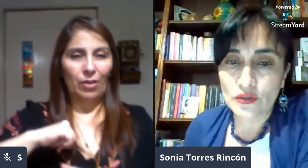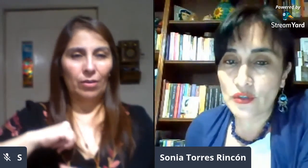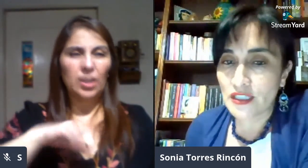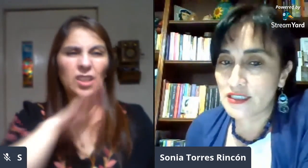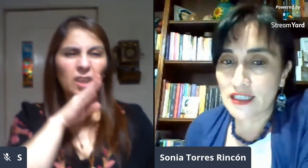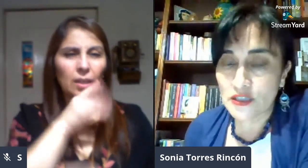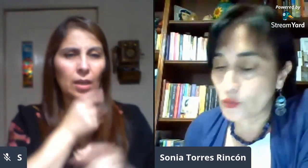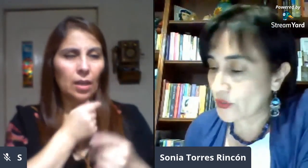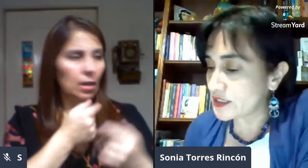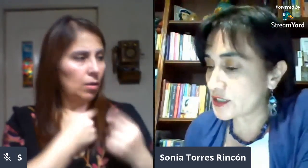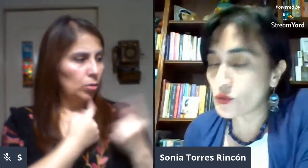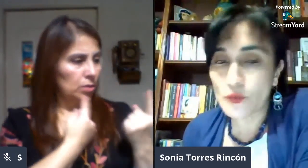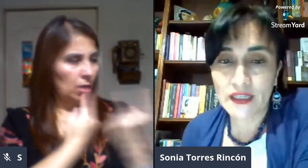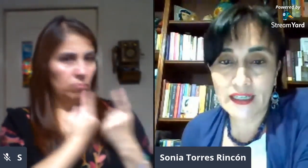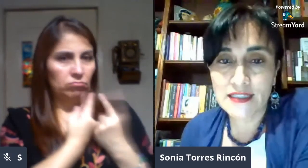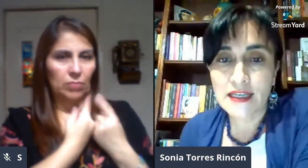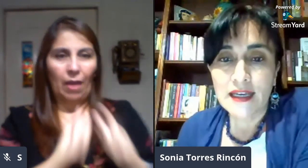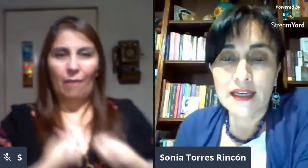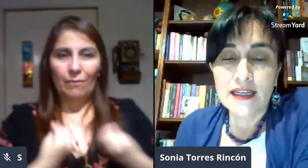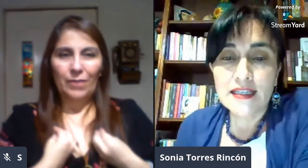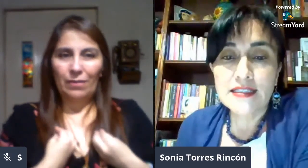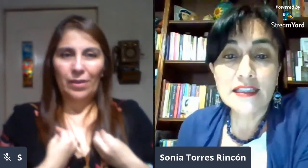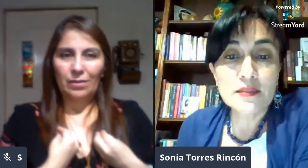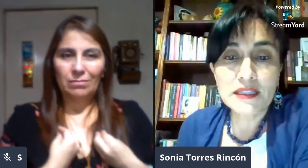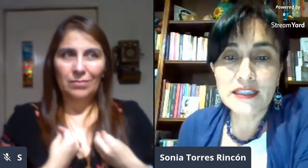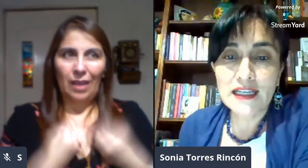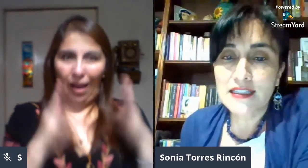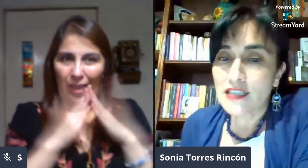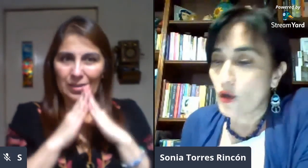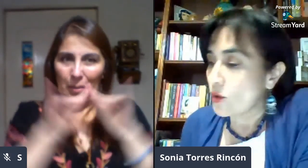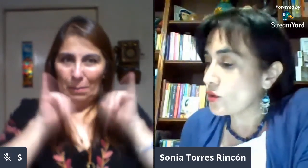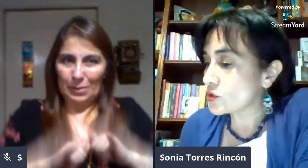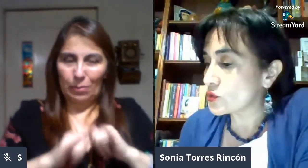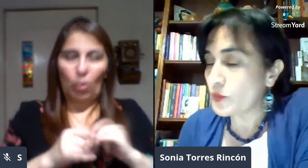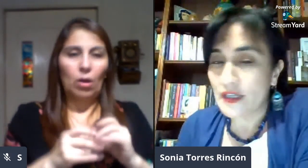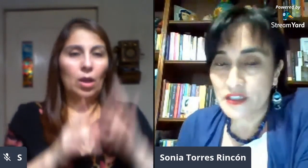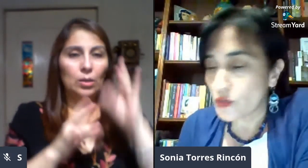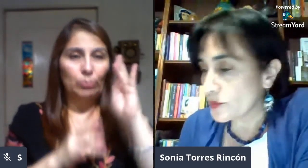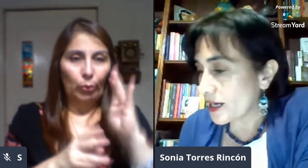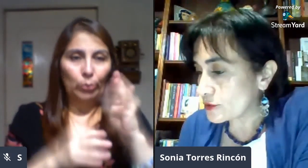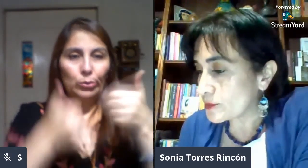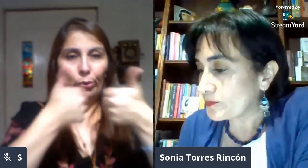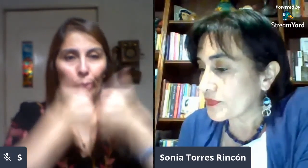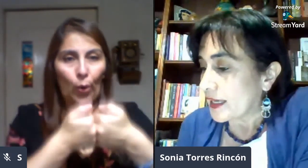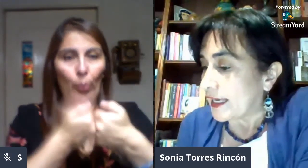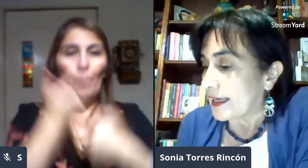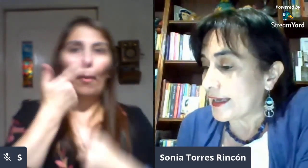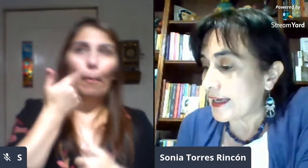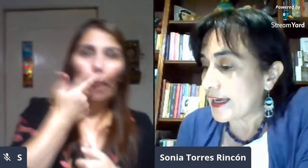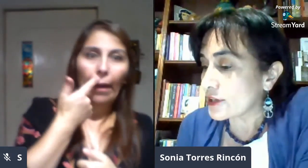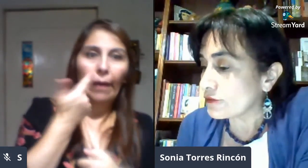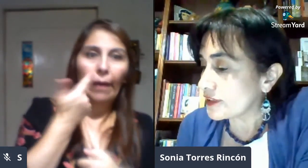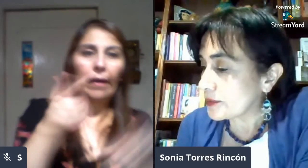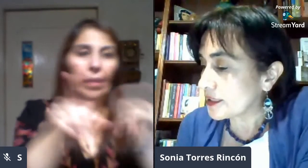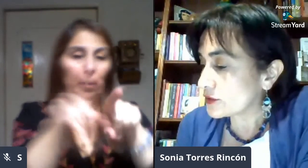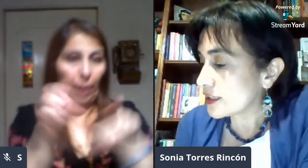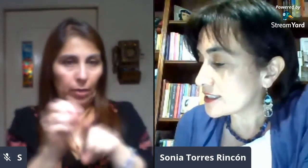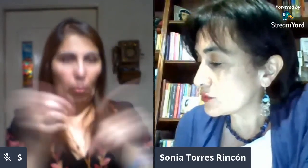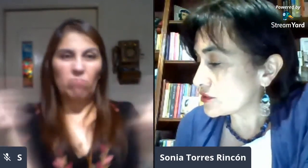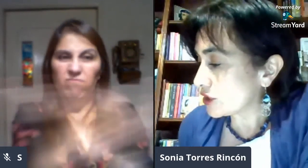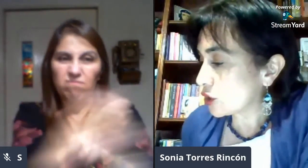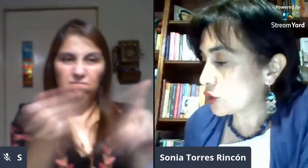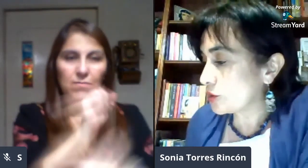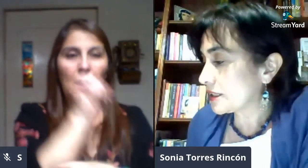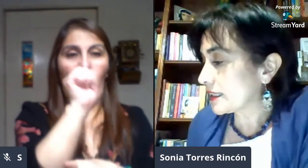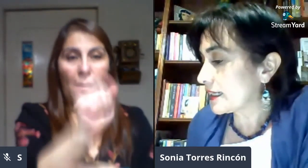cercanas a su entorno, que en este caso pueden ser sus parejas sentimentales o sus padres o hermanos. El confinamiento y